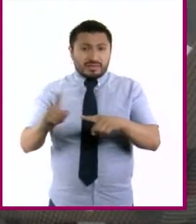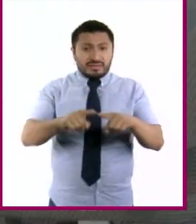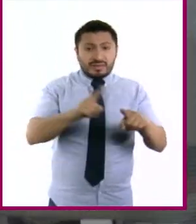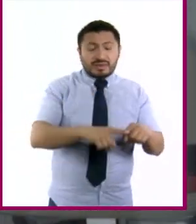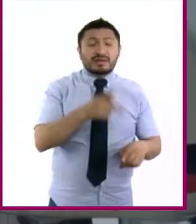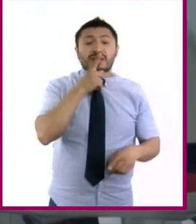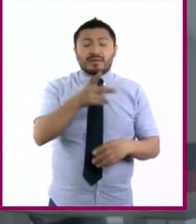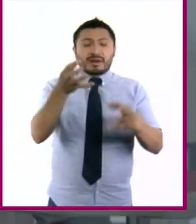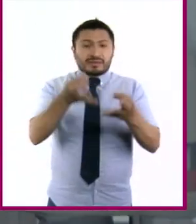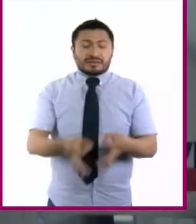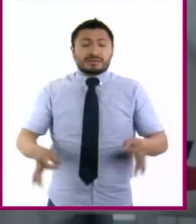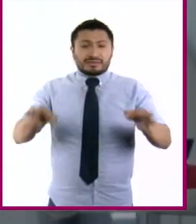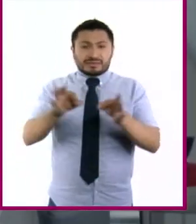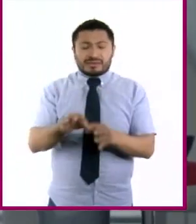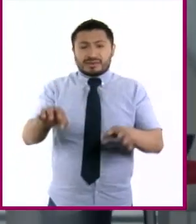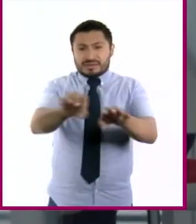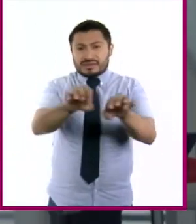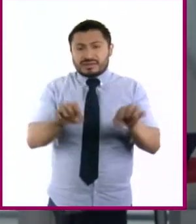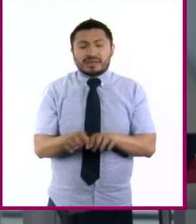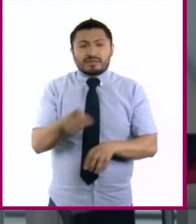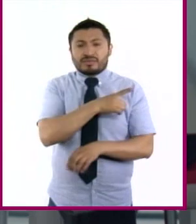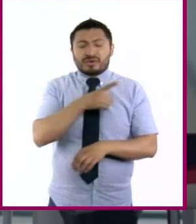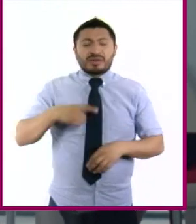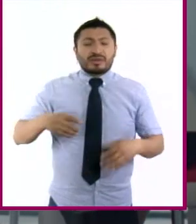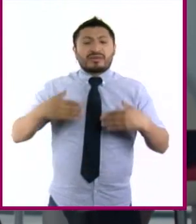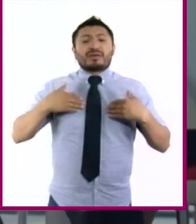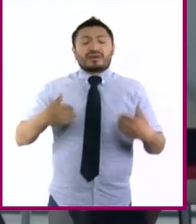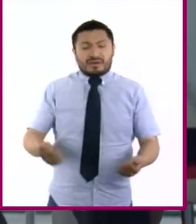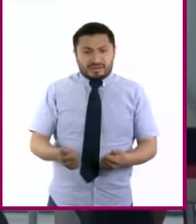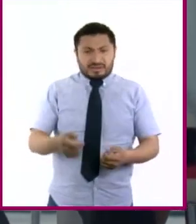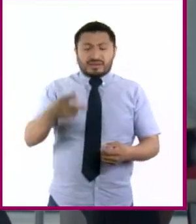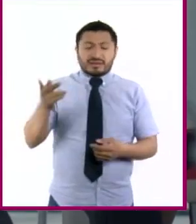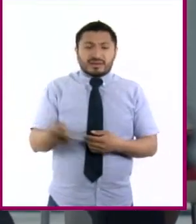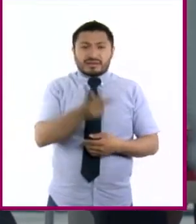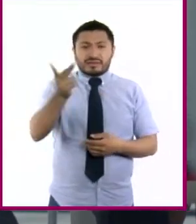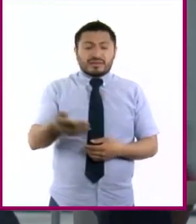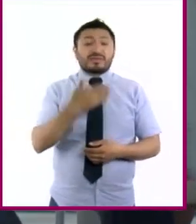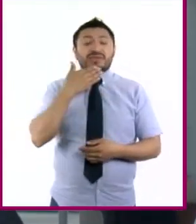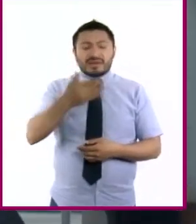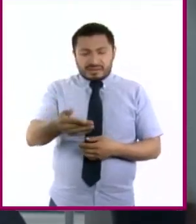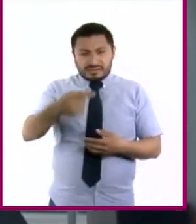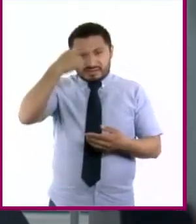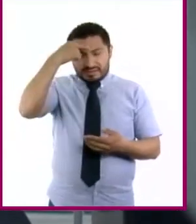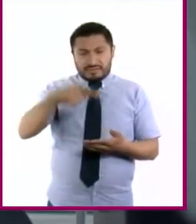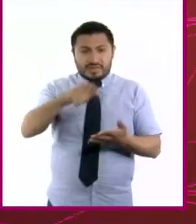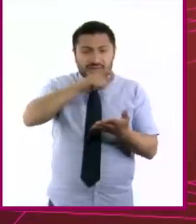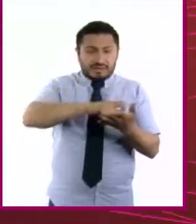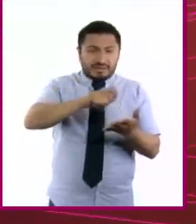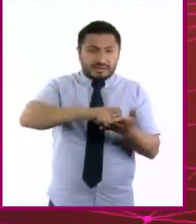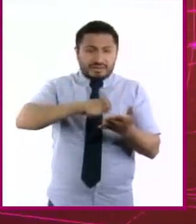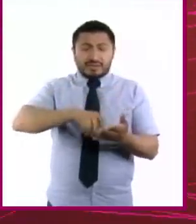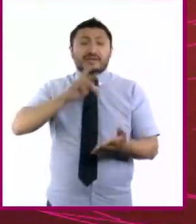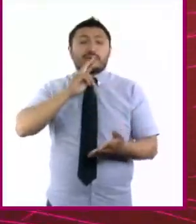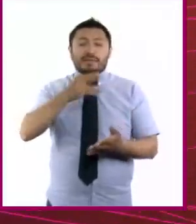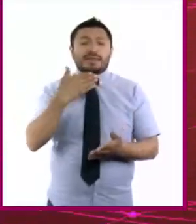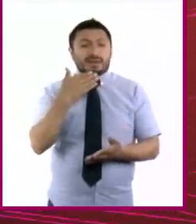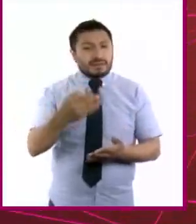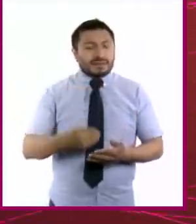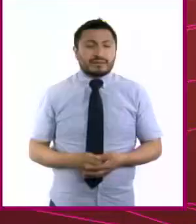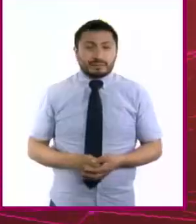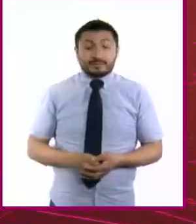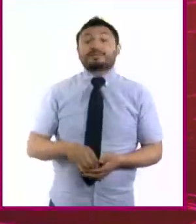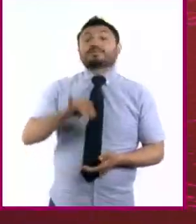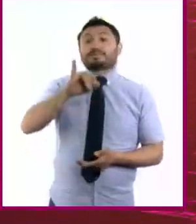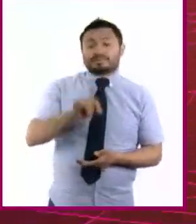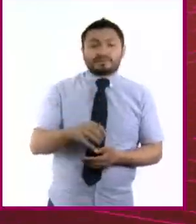debe ponerse de acuerdo en lo que se debe entender por cada término y dejarlo bien claro en el formulario para la gente a la que se le aplicará. Pues sí, si cada